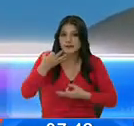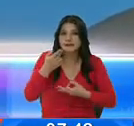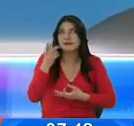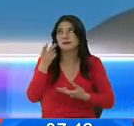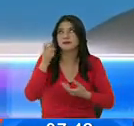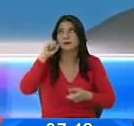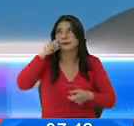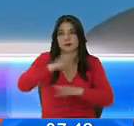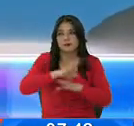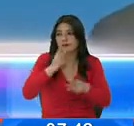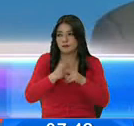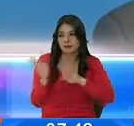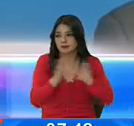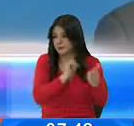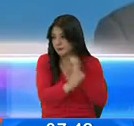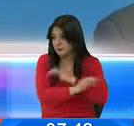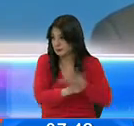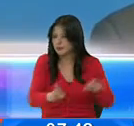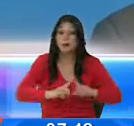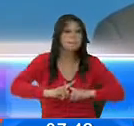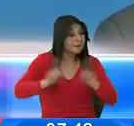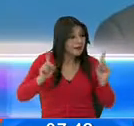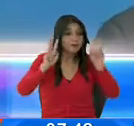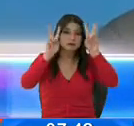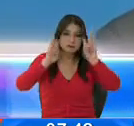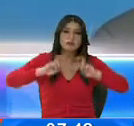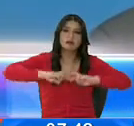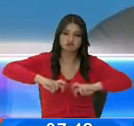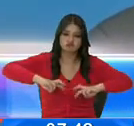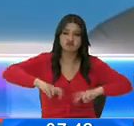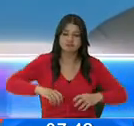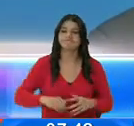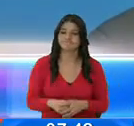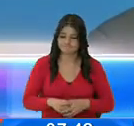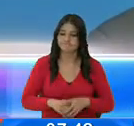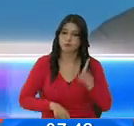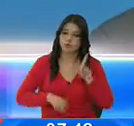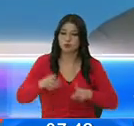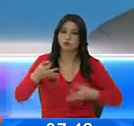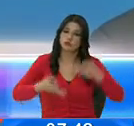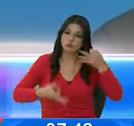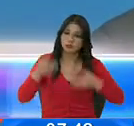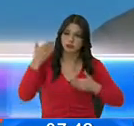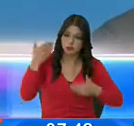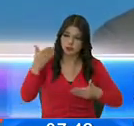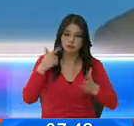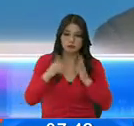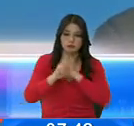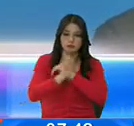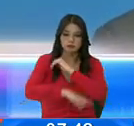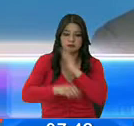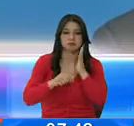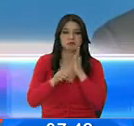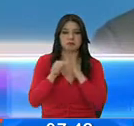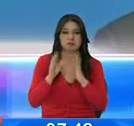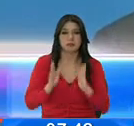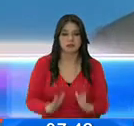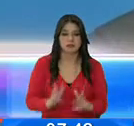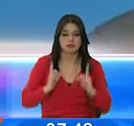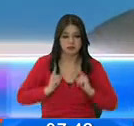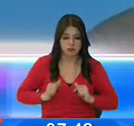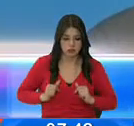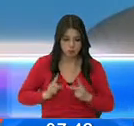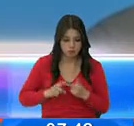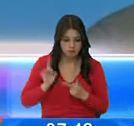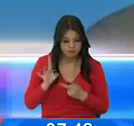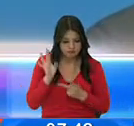acordarme el nombre eso ya pasó pero en temas de fiscalización en efecto se llevó a cabo la shenzhou institución de la ministra de salud